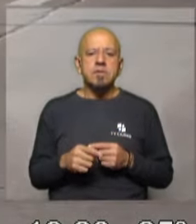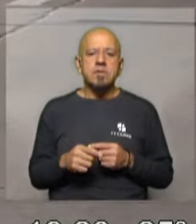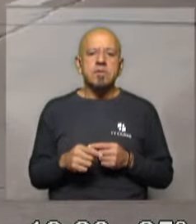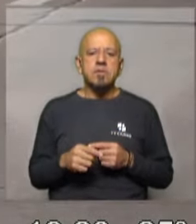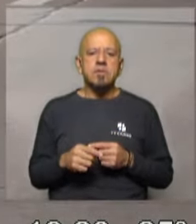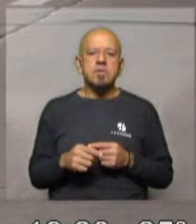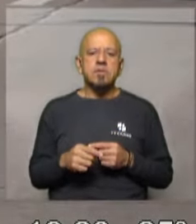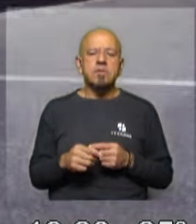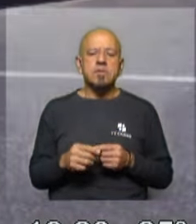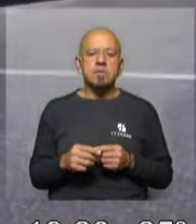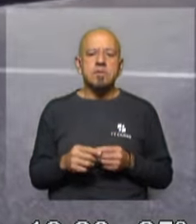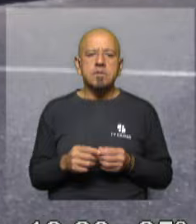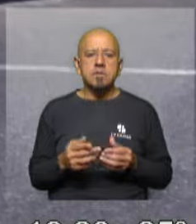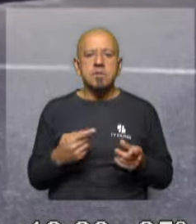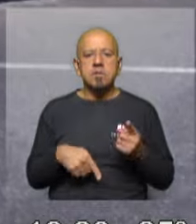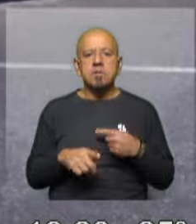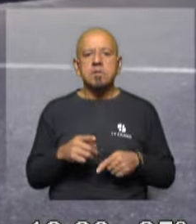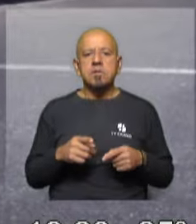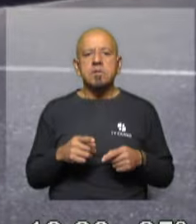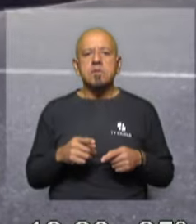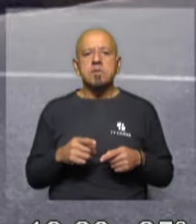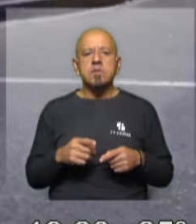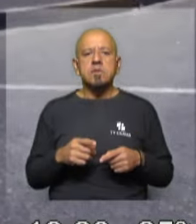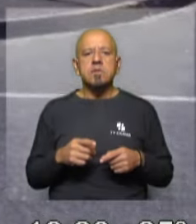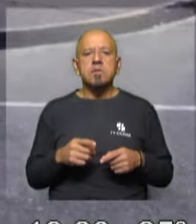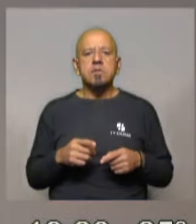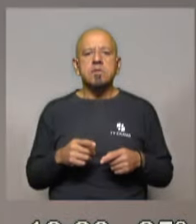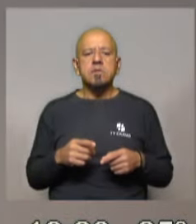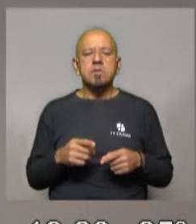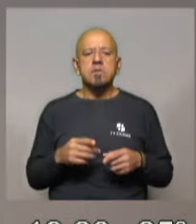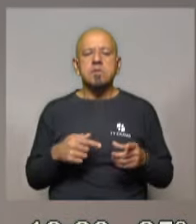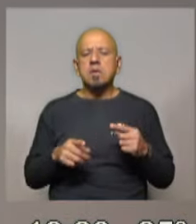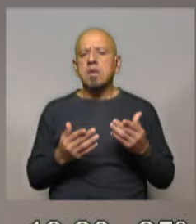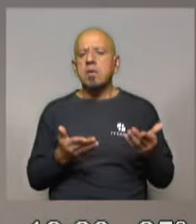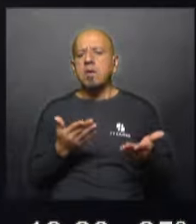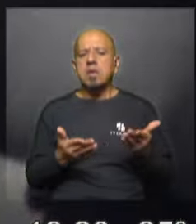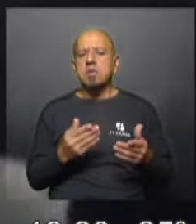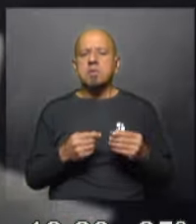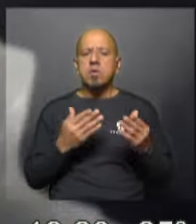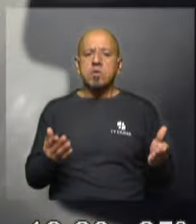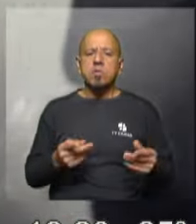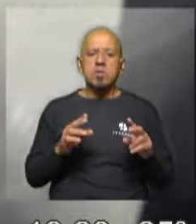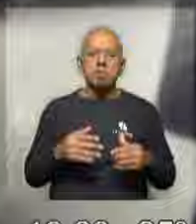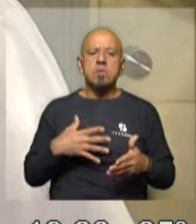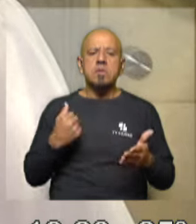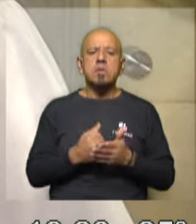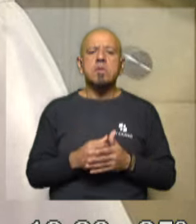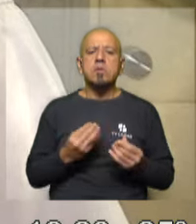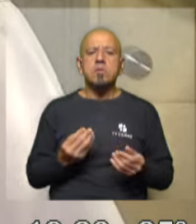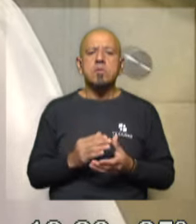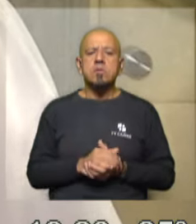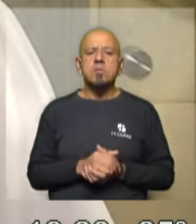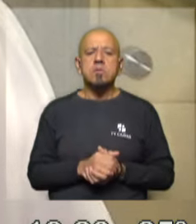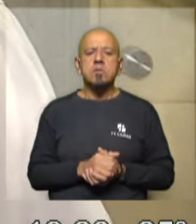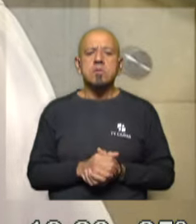los números que arrojaron de siniestralidad el 2023? ¿Qué balance se viene haciendo? ¿Viene creciendo la siniestralidad? Si lo tomamos